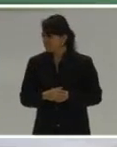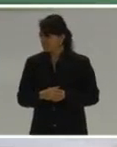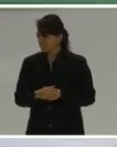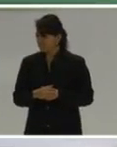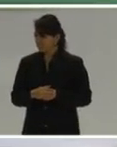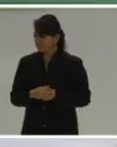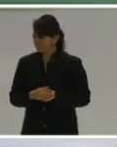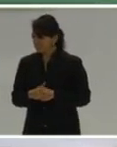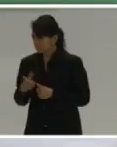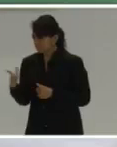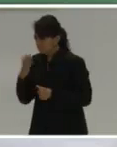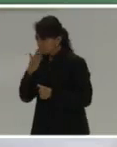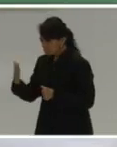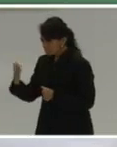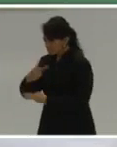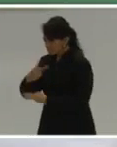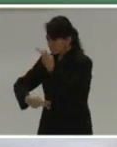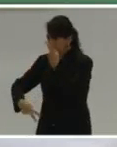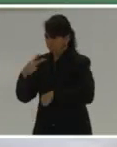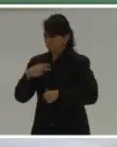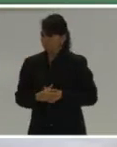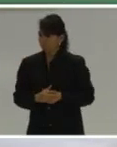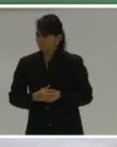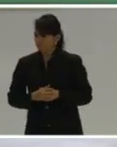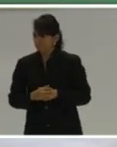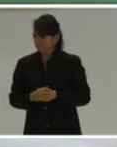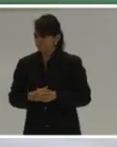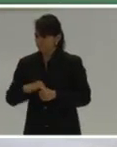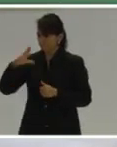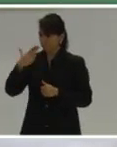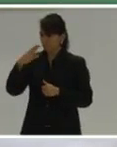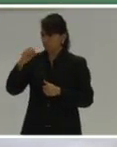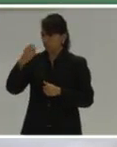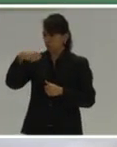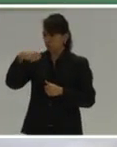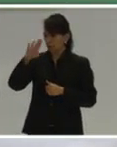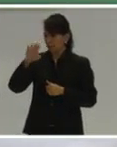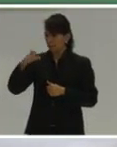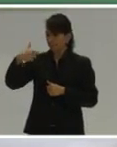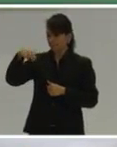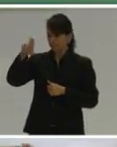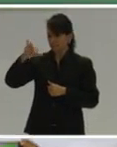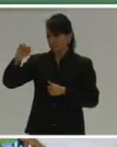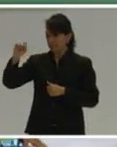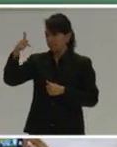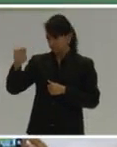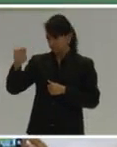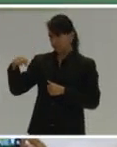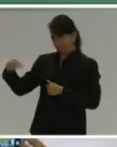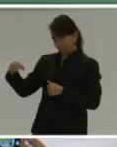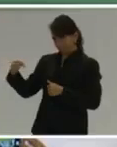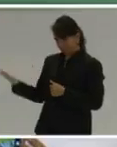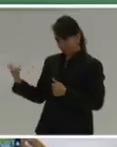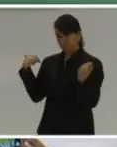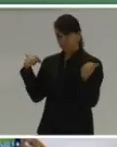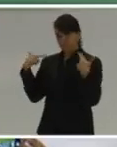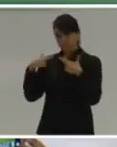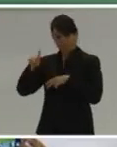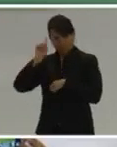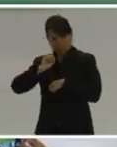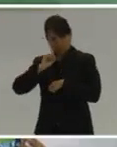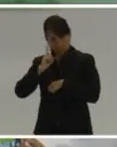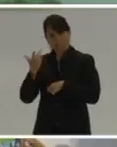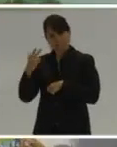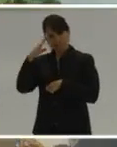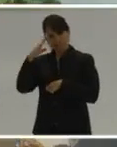Sea usted muy bienvenida, maestra, y tenemos el honor, el gusto y el placer que nos acompañe en esta conferencia